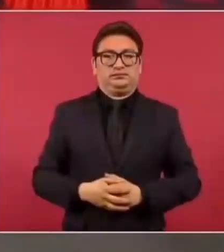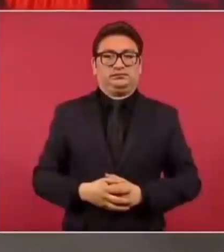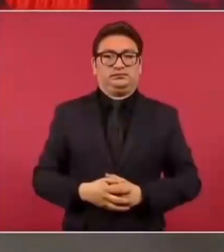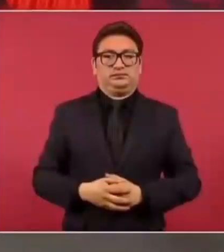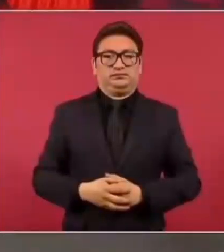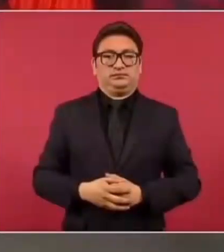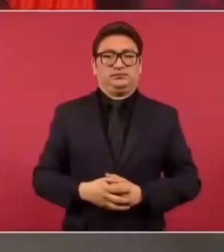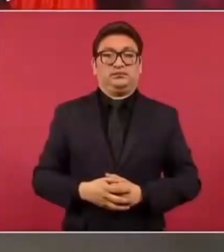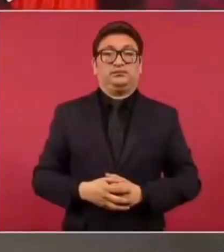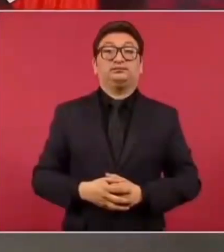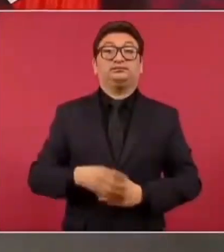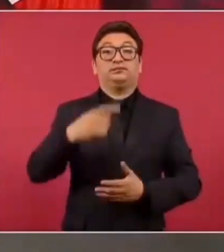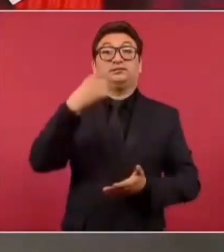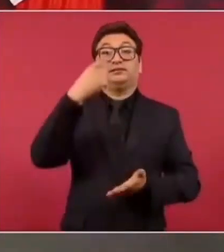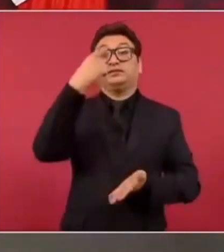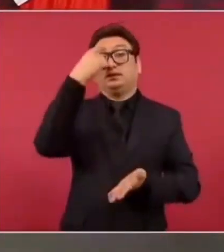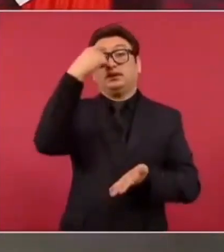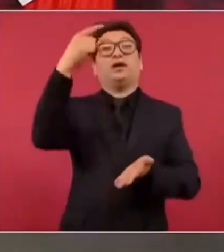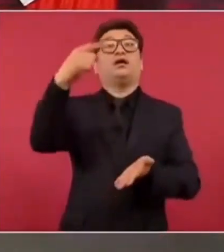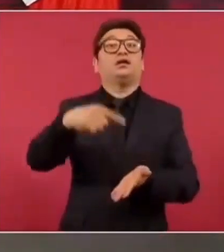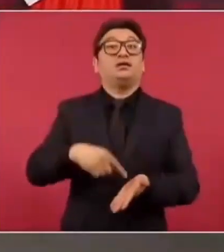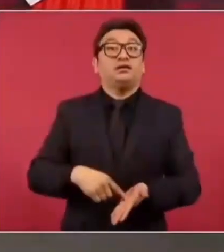Pues, ¿qué creen?